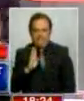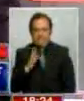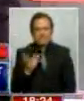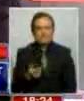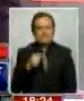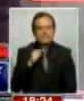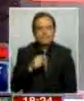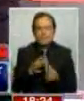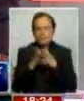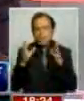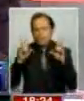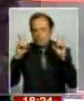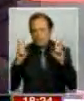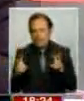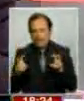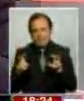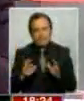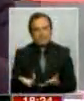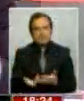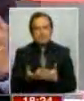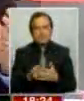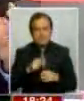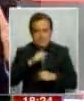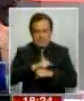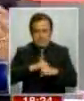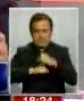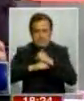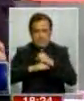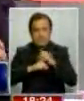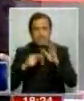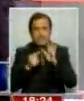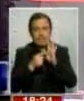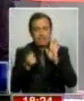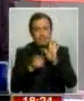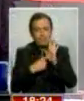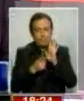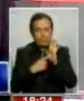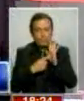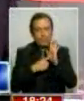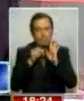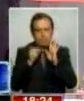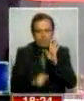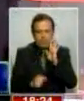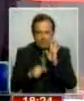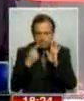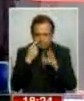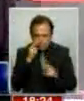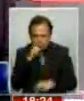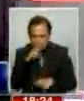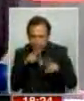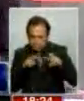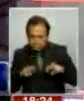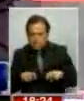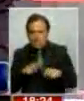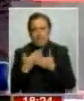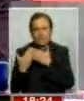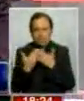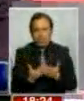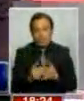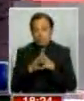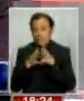muchas materias. Si aquí hay muchas materias en la estructura tributaria que uno podría haber comenzado, digamos, a estudiar de otra manera.